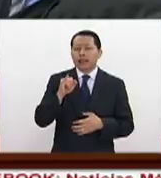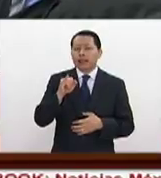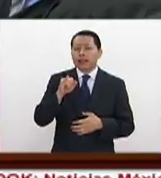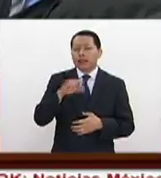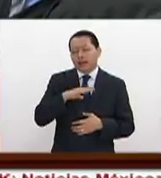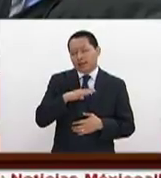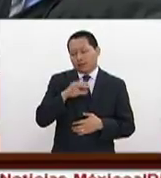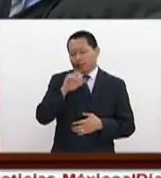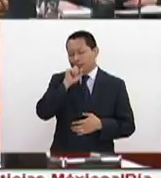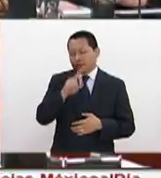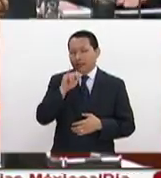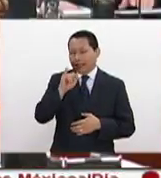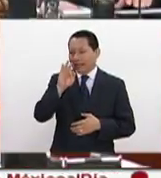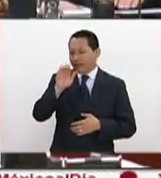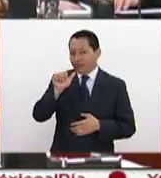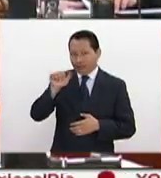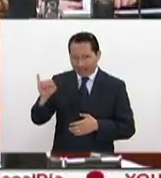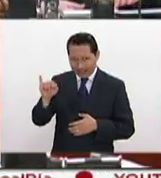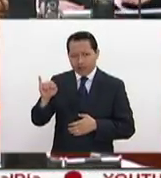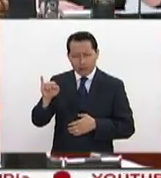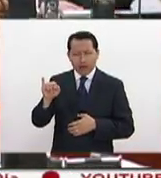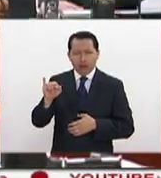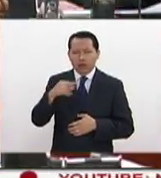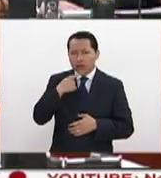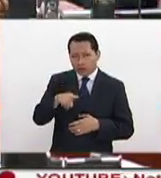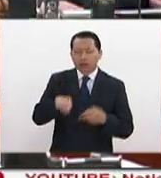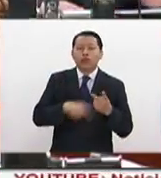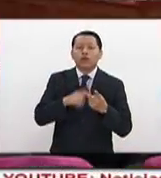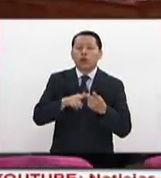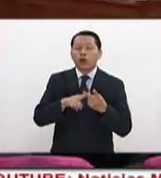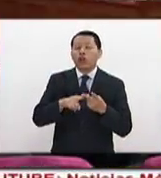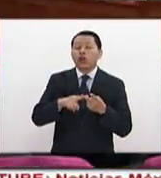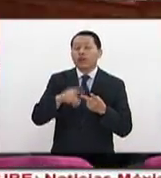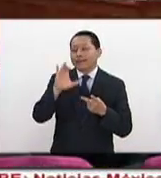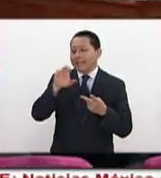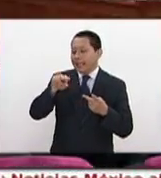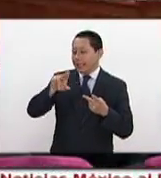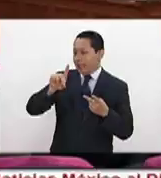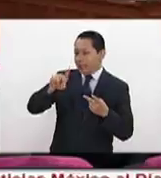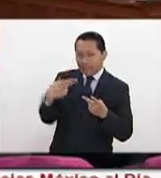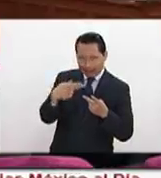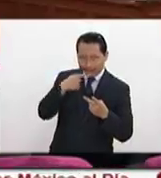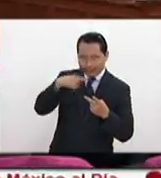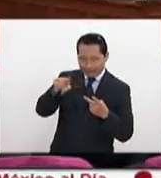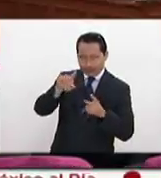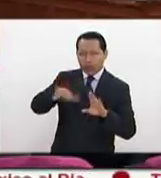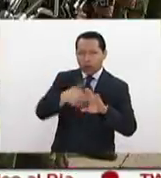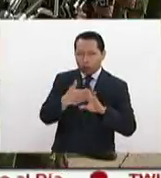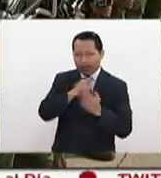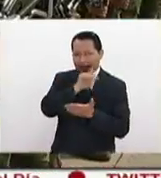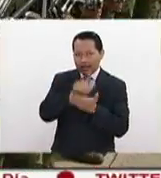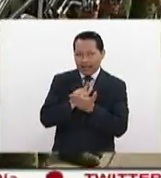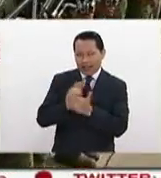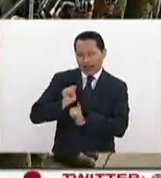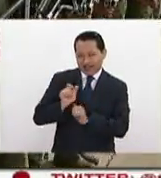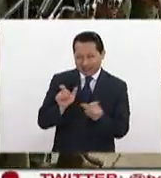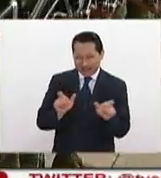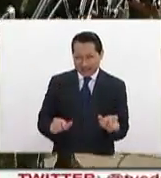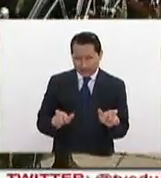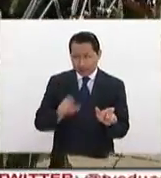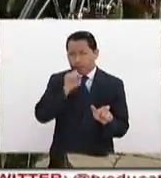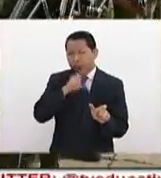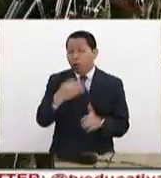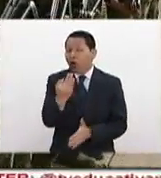la Información y Protección de Datos Personales y de la Comisión Nacional de los Derechos Humanos contra la Ley de Seguridad Interior.